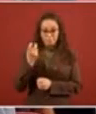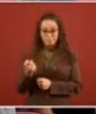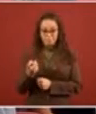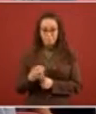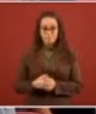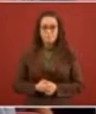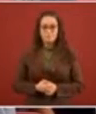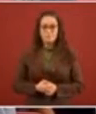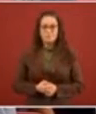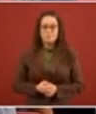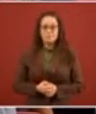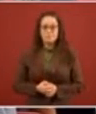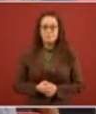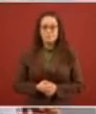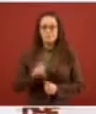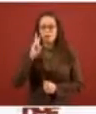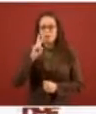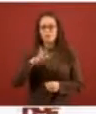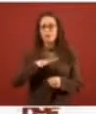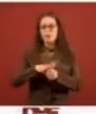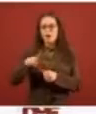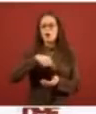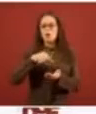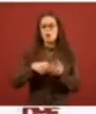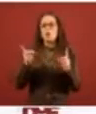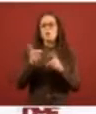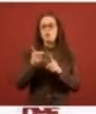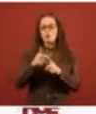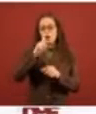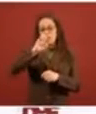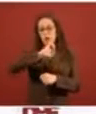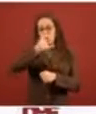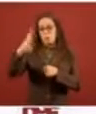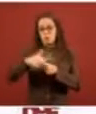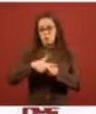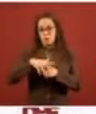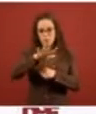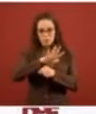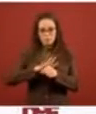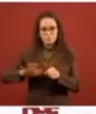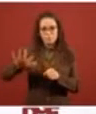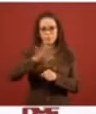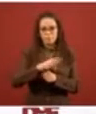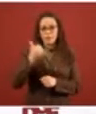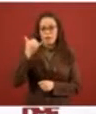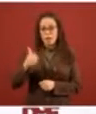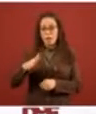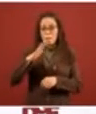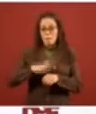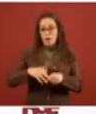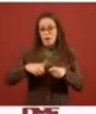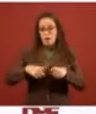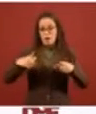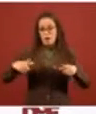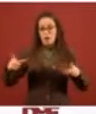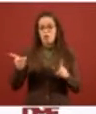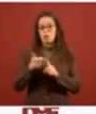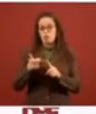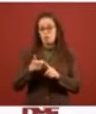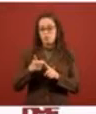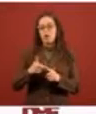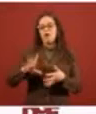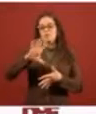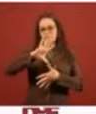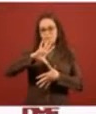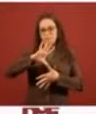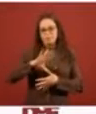da más a expensas de la región de Europa, y es más bien la región de las Américas la que continúa creciendo. Ahora concentra poco más